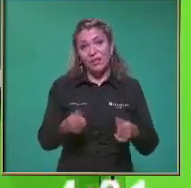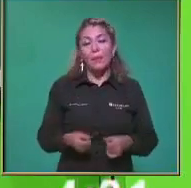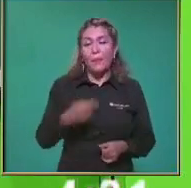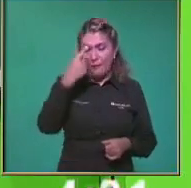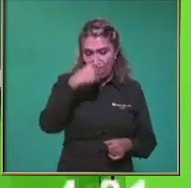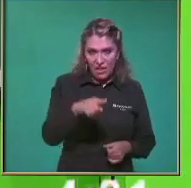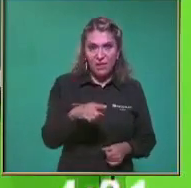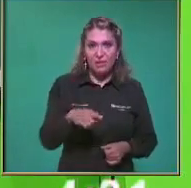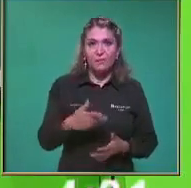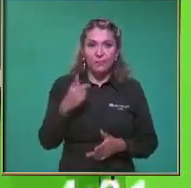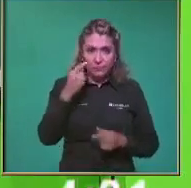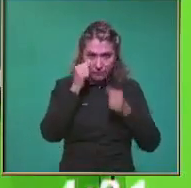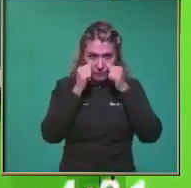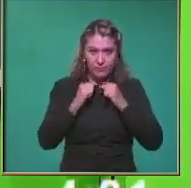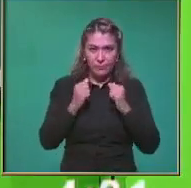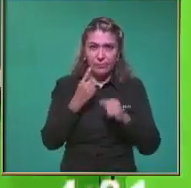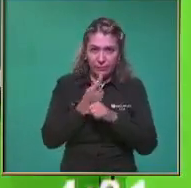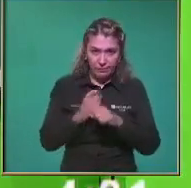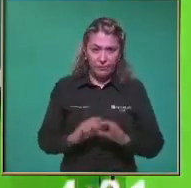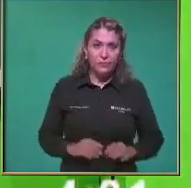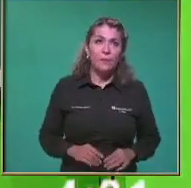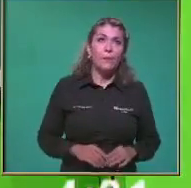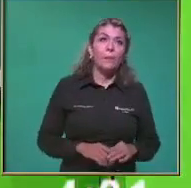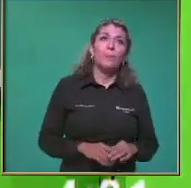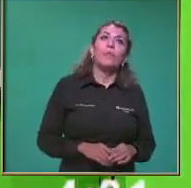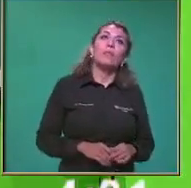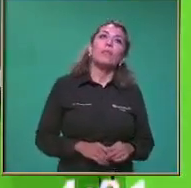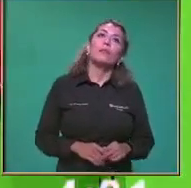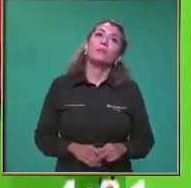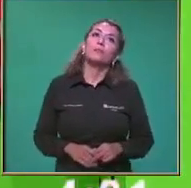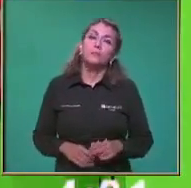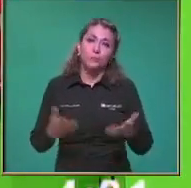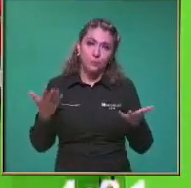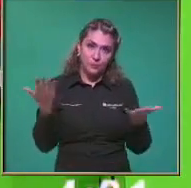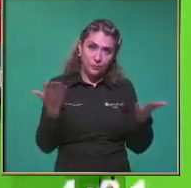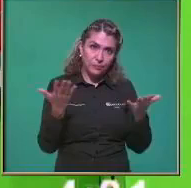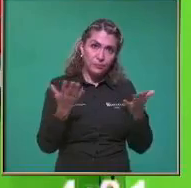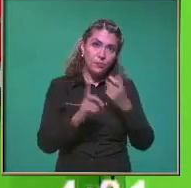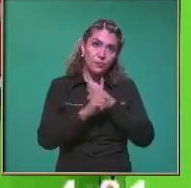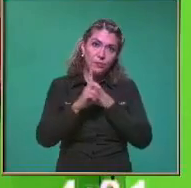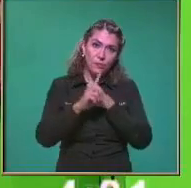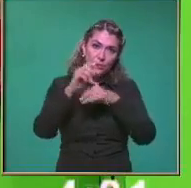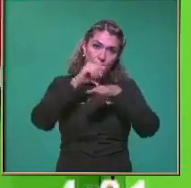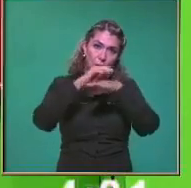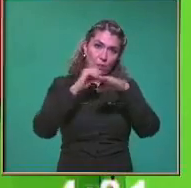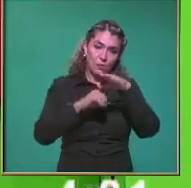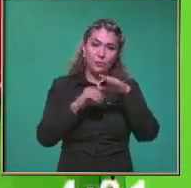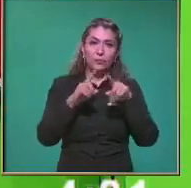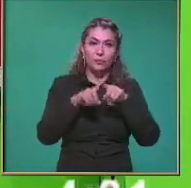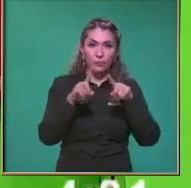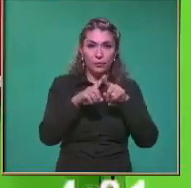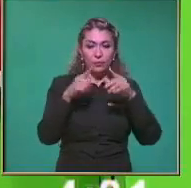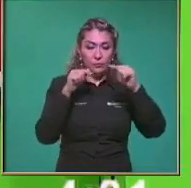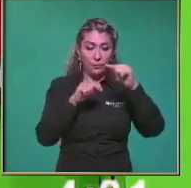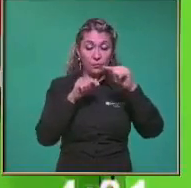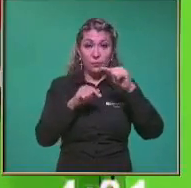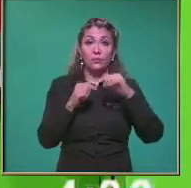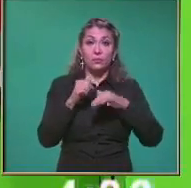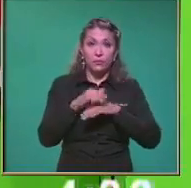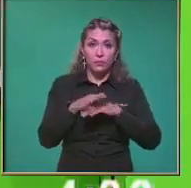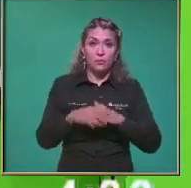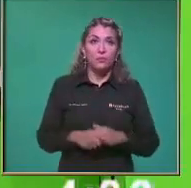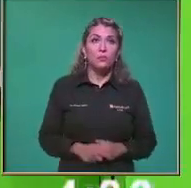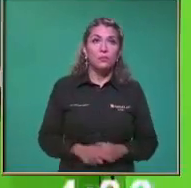sencillo. Ahora sí, entonces, resolver problemas aditivos con números fraccionarios que tienen diferente denominador. Es decir, la parte de abajo de mi fracción